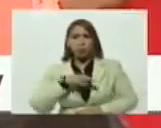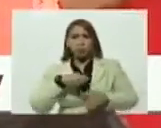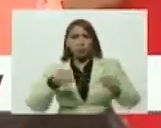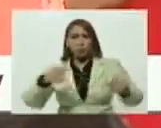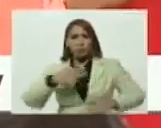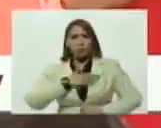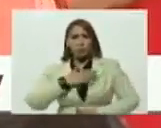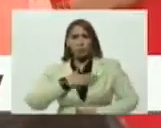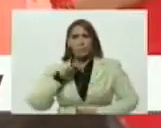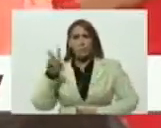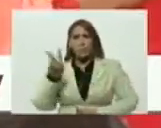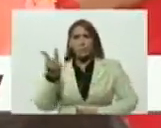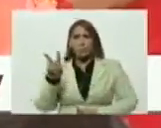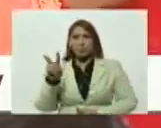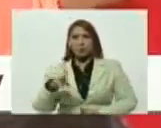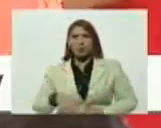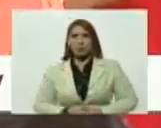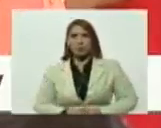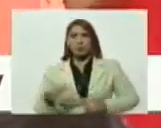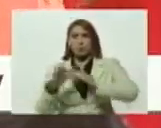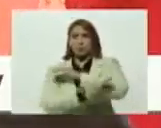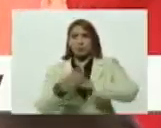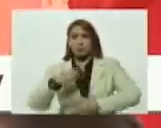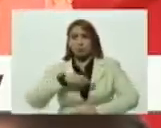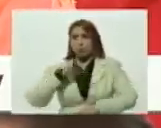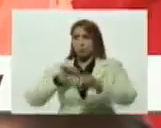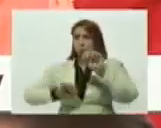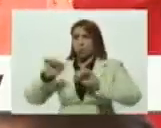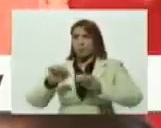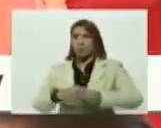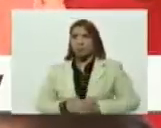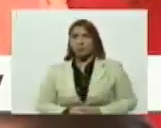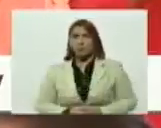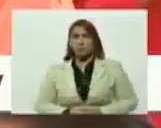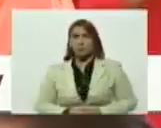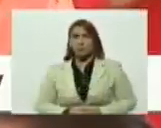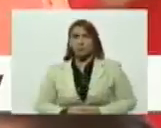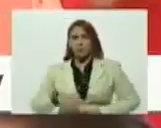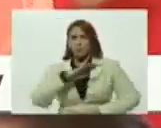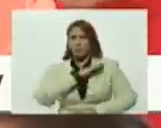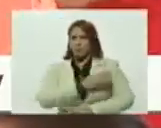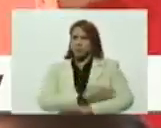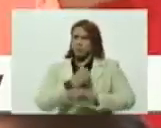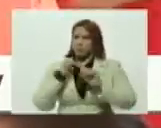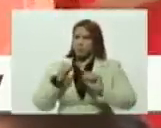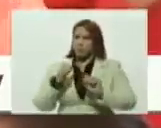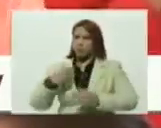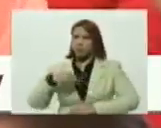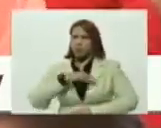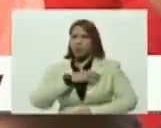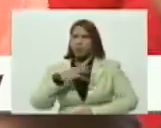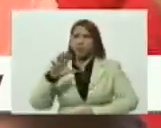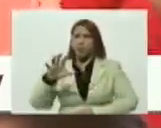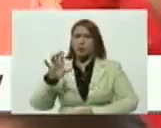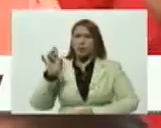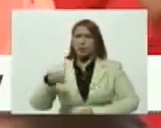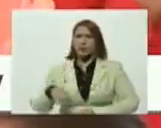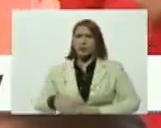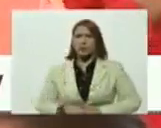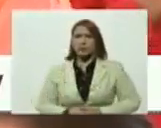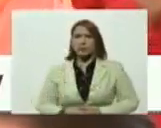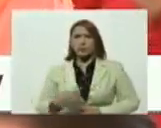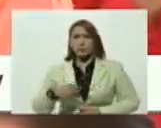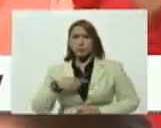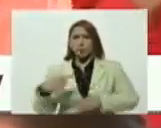patria venezolana, desde la frontera hemos defendido con mucho ímpetu nuestra soberanía y sobre todo a